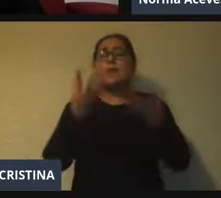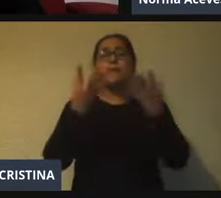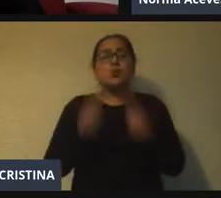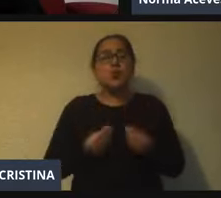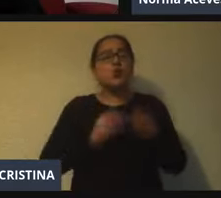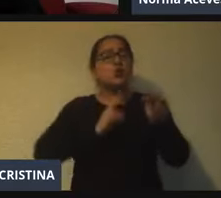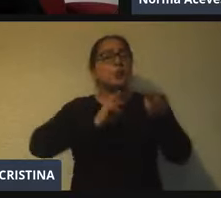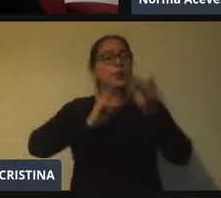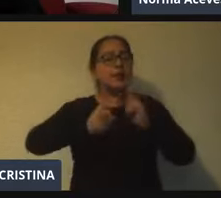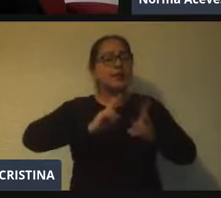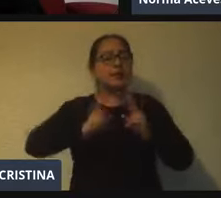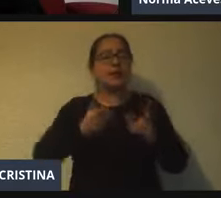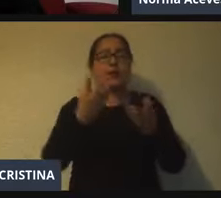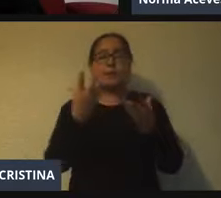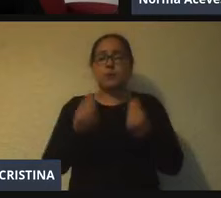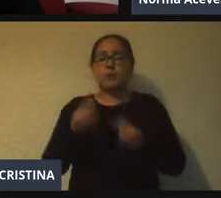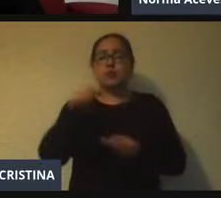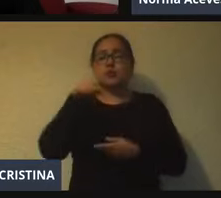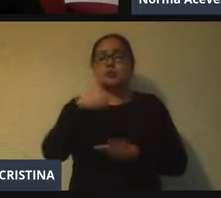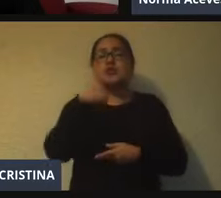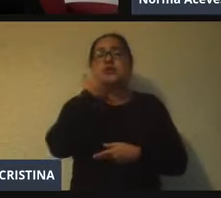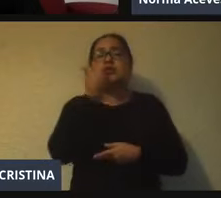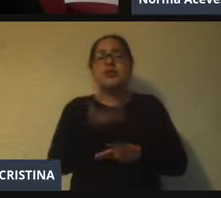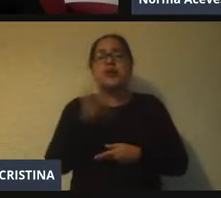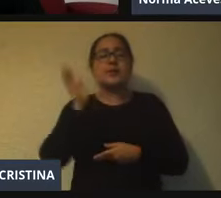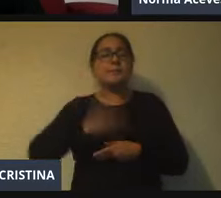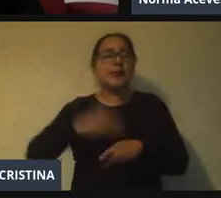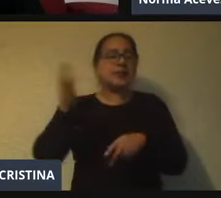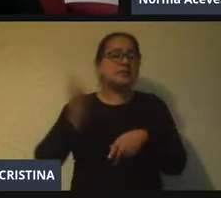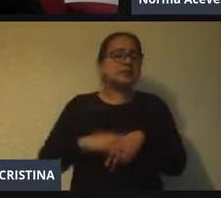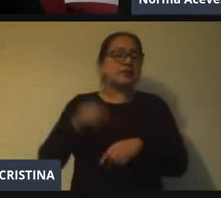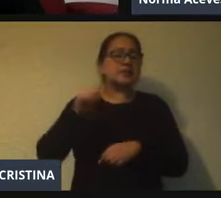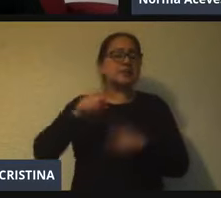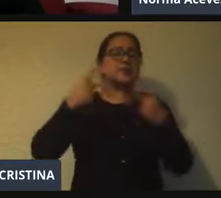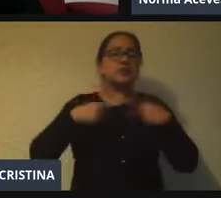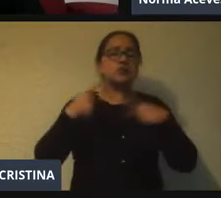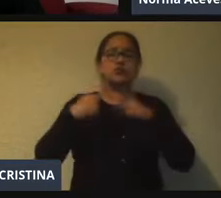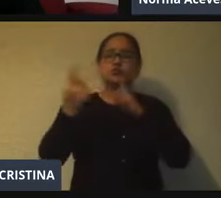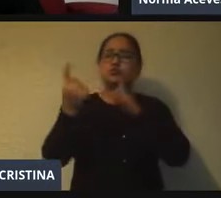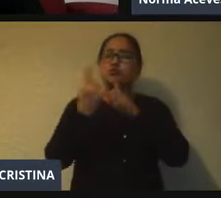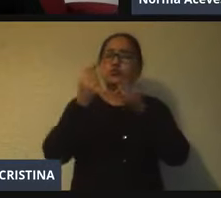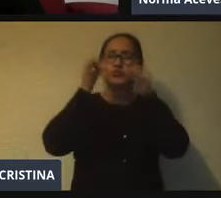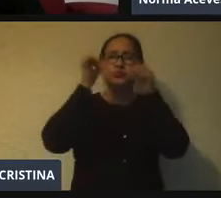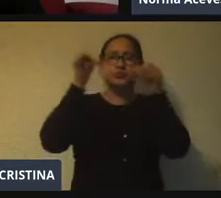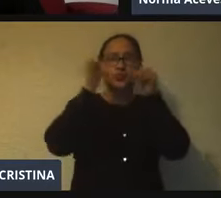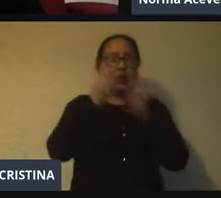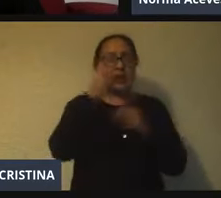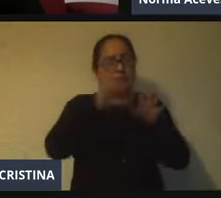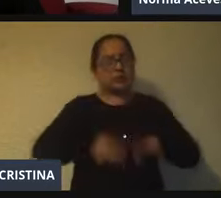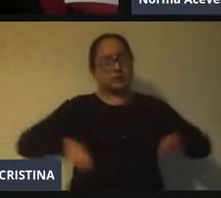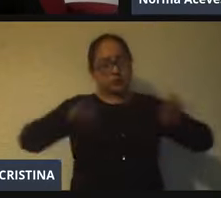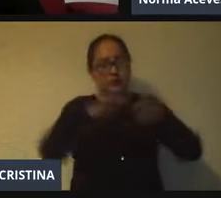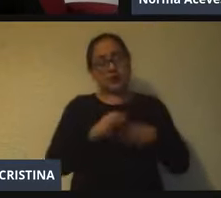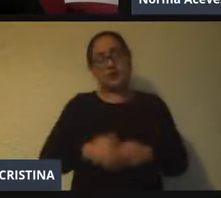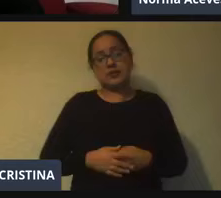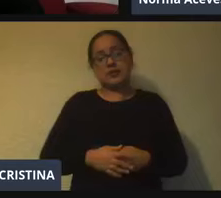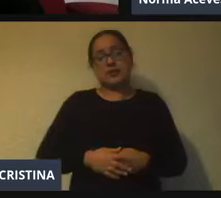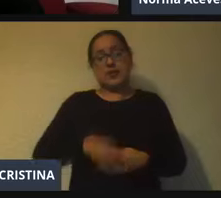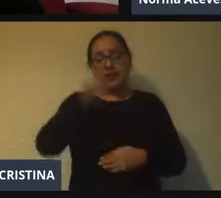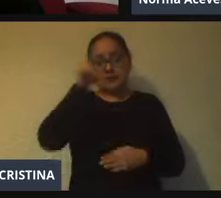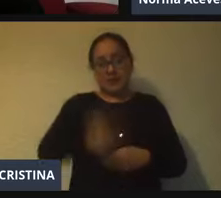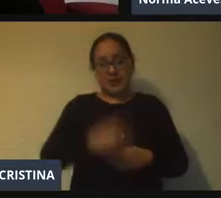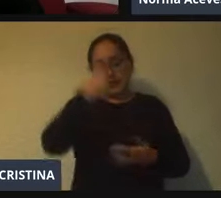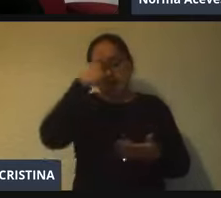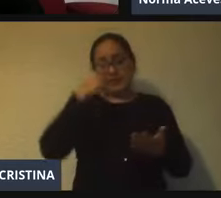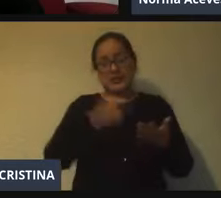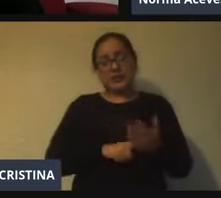porque necesitamos conocer otras visiones, escuchar a otra gente, y porque yo siempre creo, y lo dije al